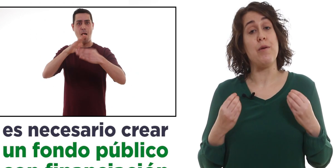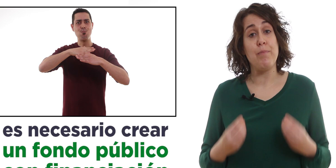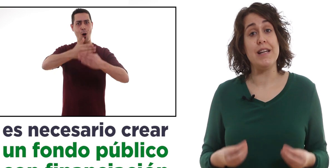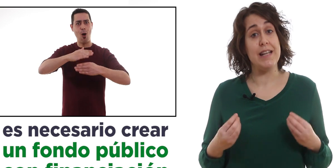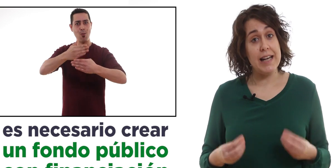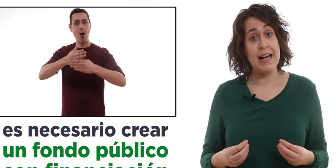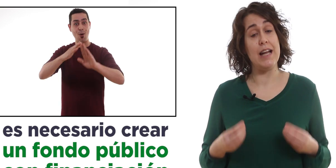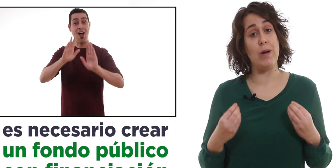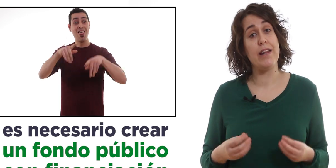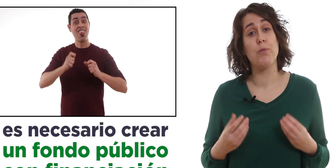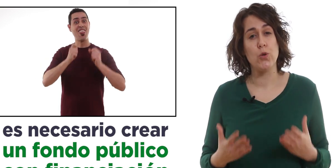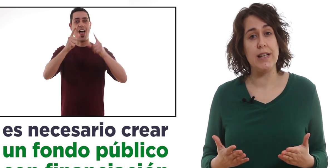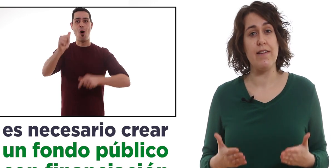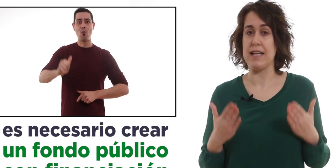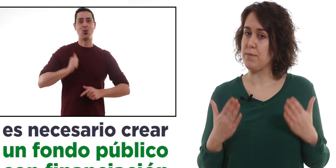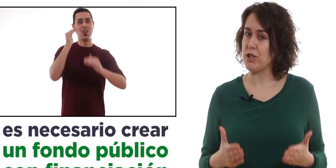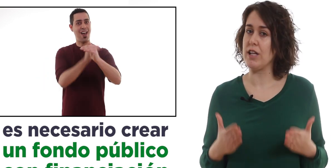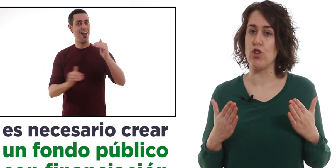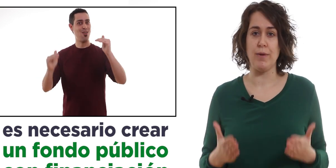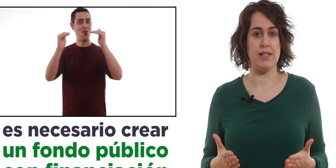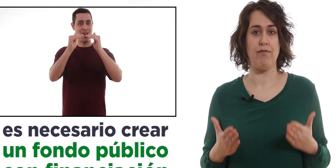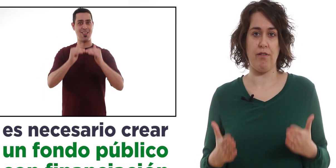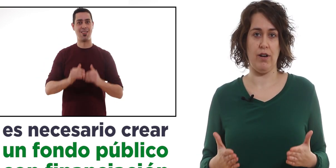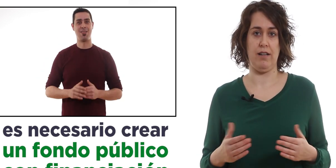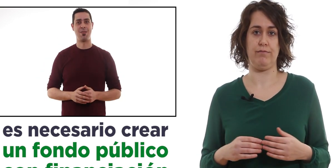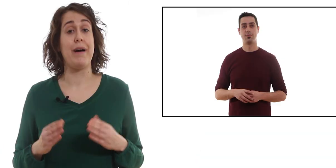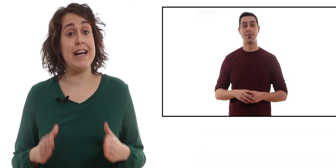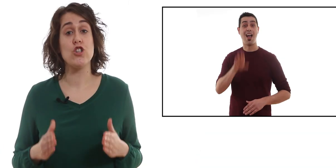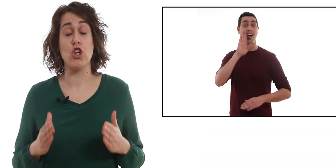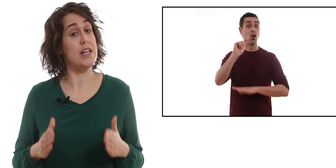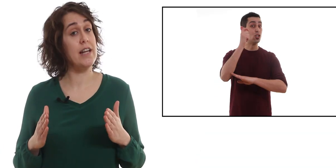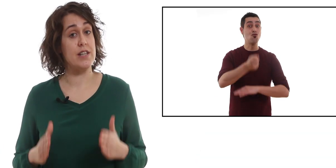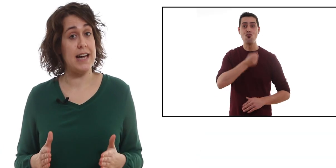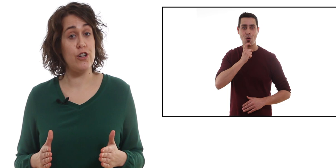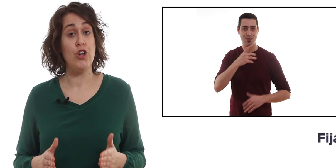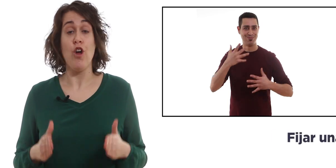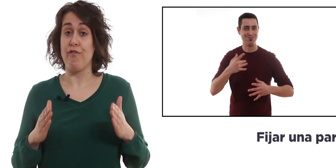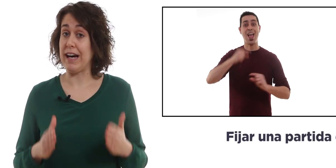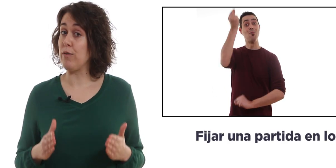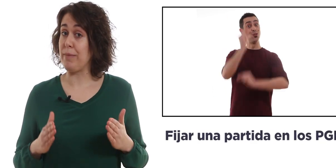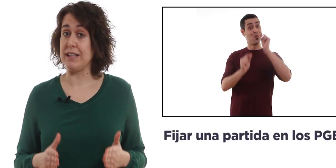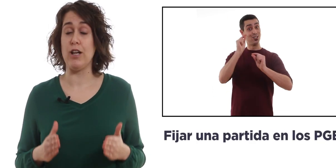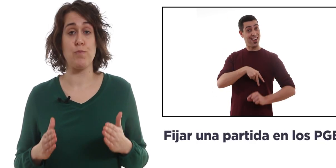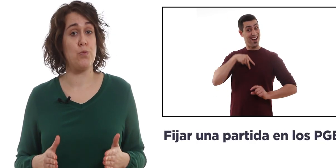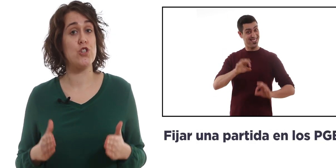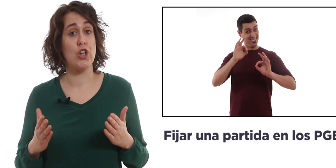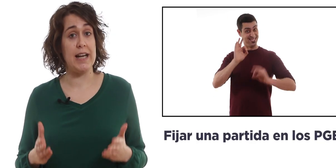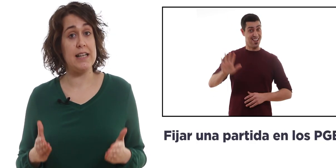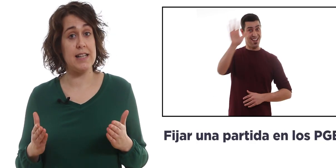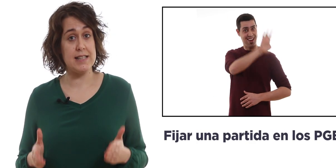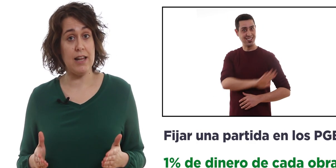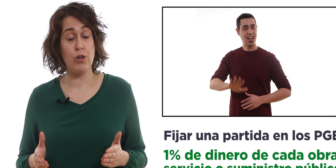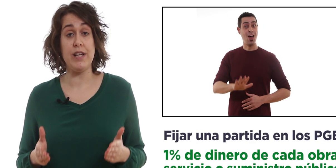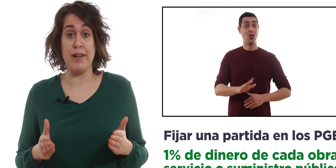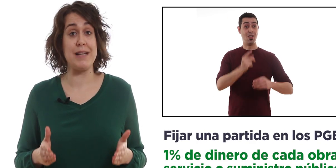que impiden y niegan la igualdad de oportunidades a las personas con diversidad funcional. Para ello solo sería necesario fijar una partida en los presupuestos